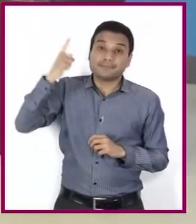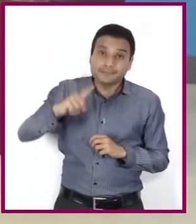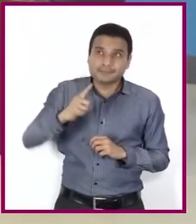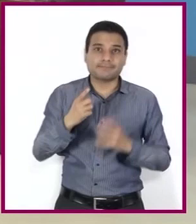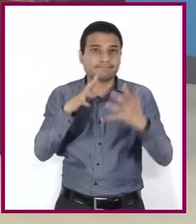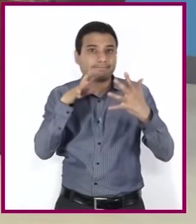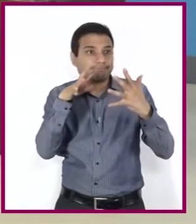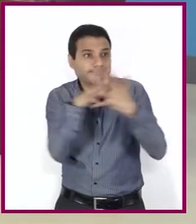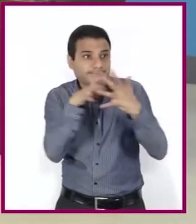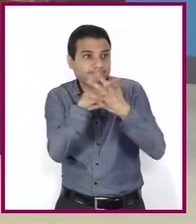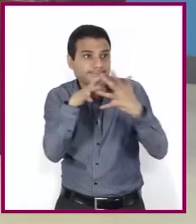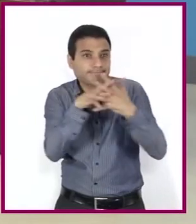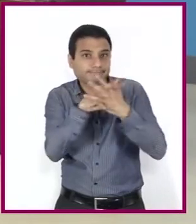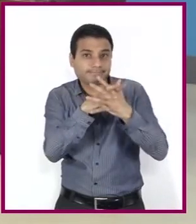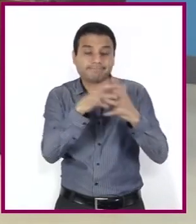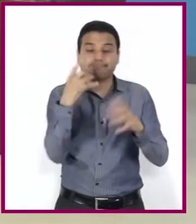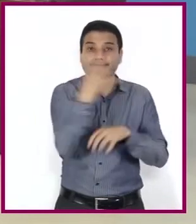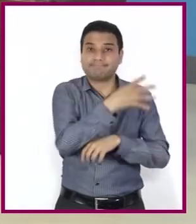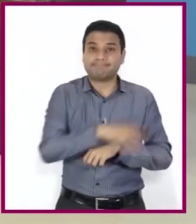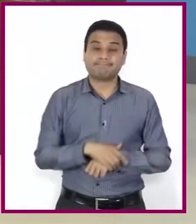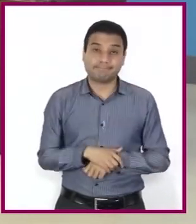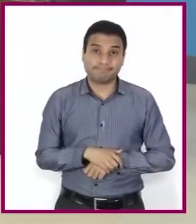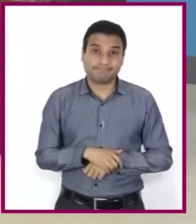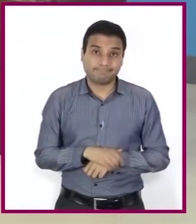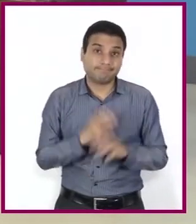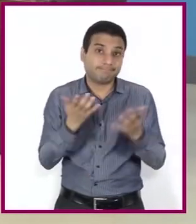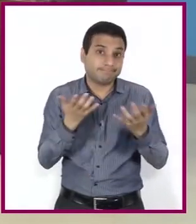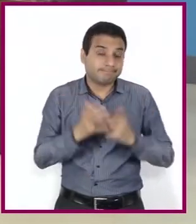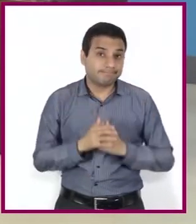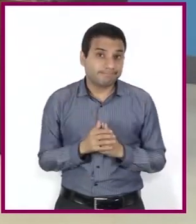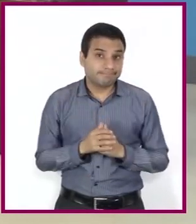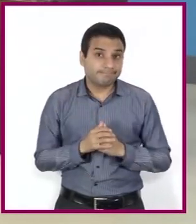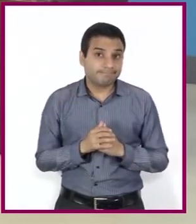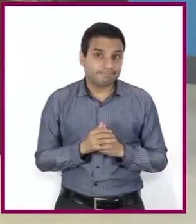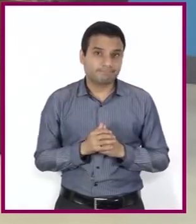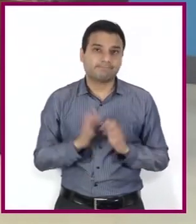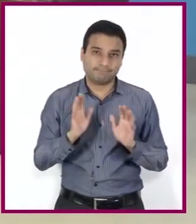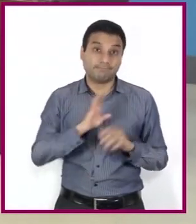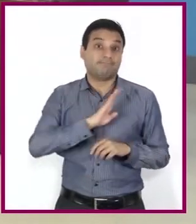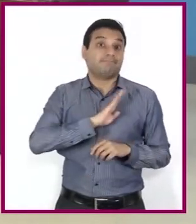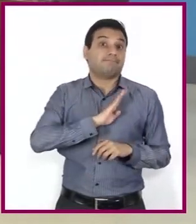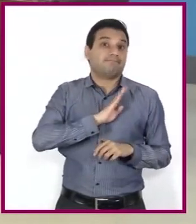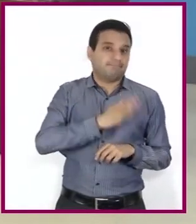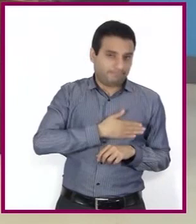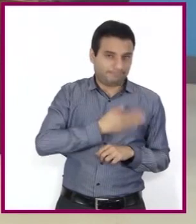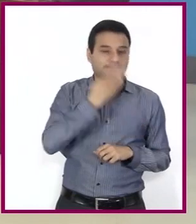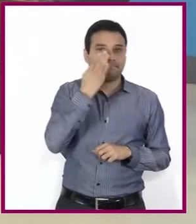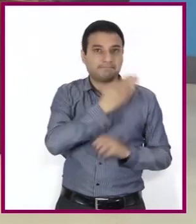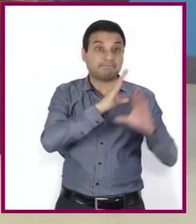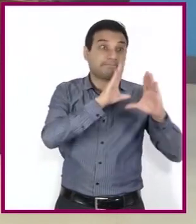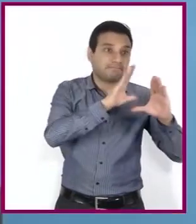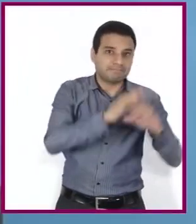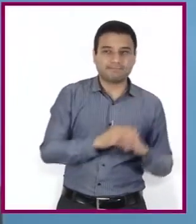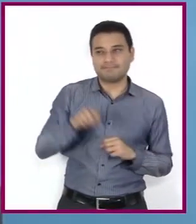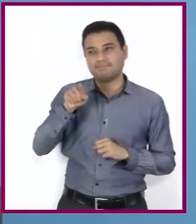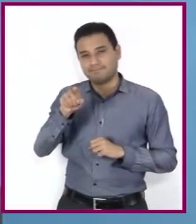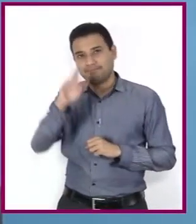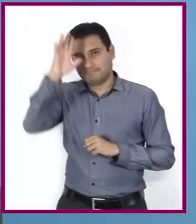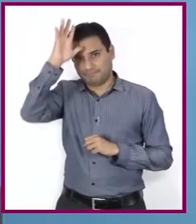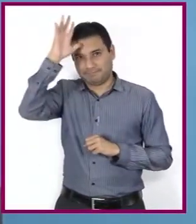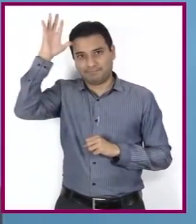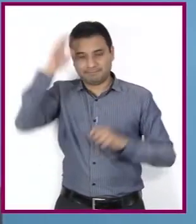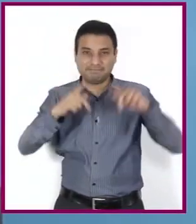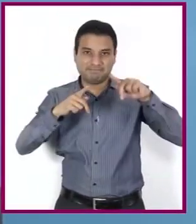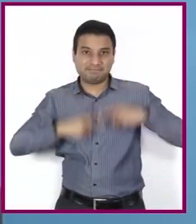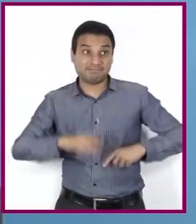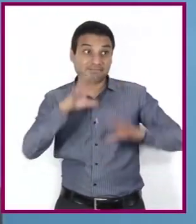deidades, aunque, ciertamente, cuál era esa misión era muy diferente para unos y para otros. Estas